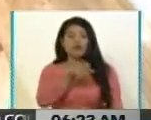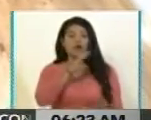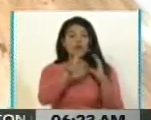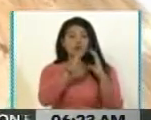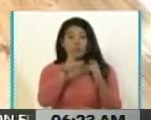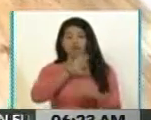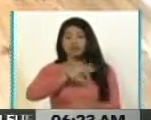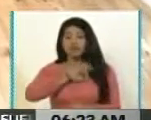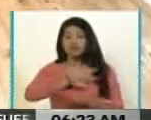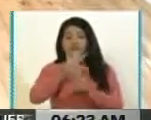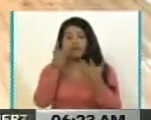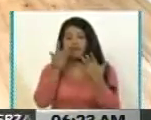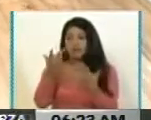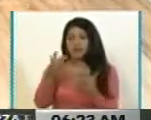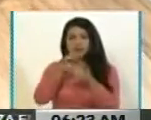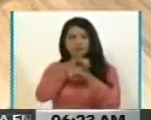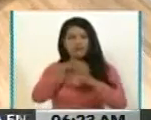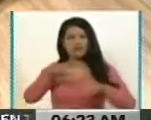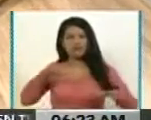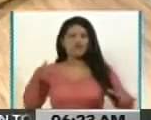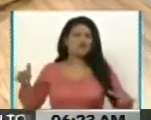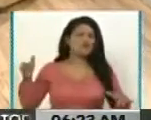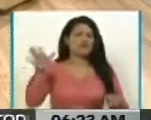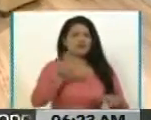vemos el despliegue que se ha hecho este fin de semana